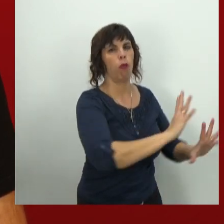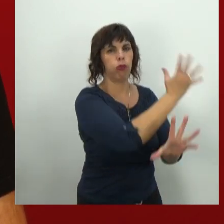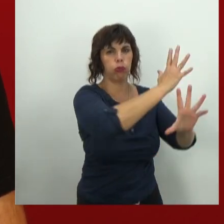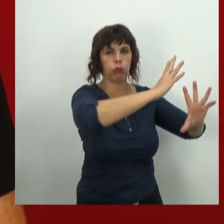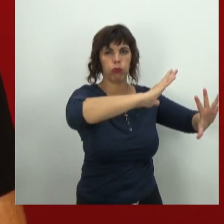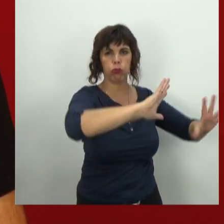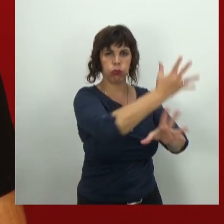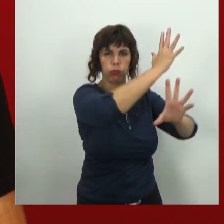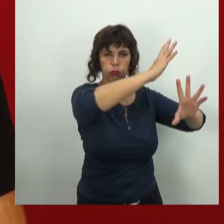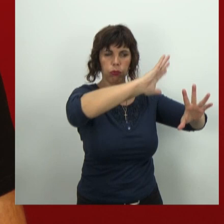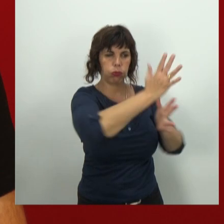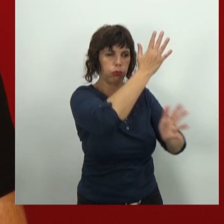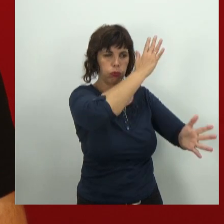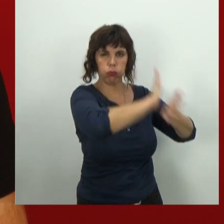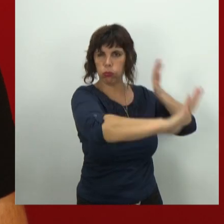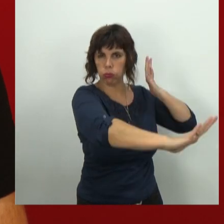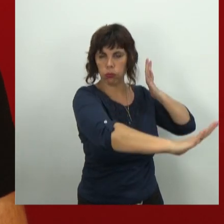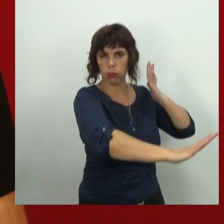eternamente al infierno.